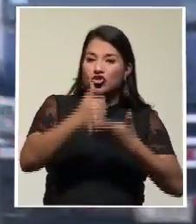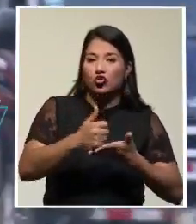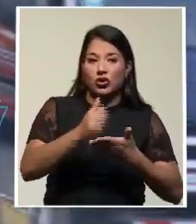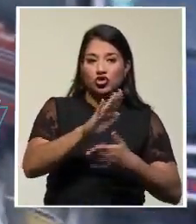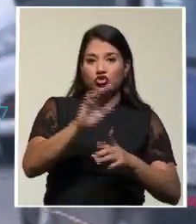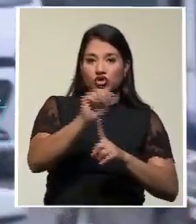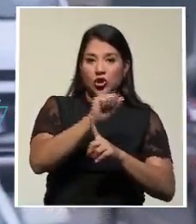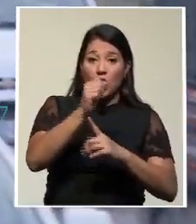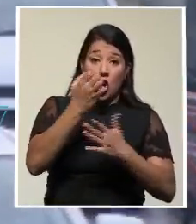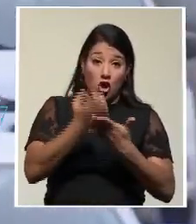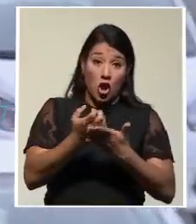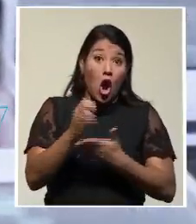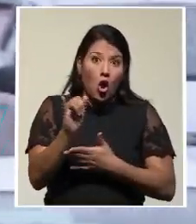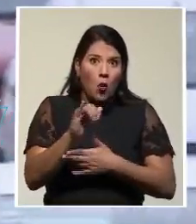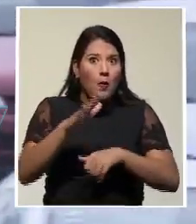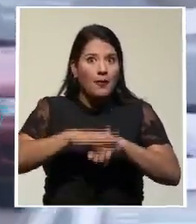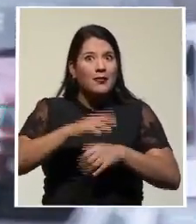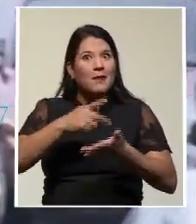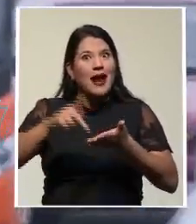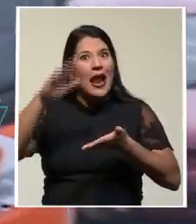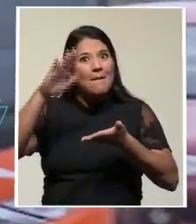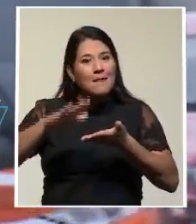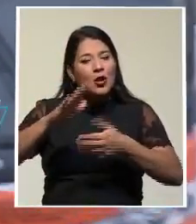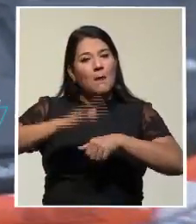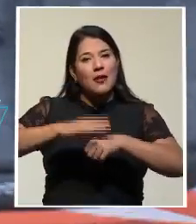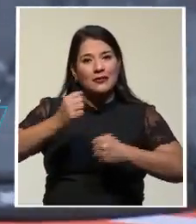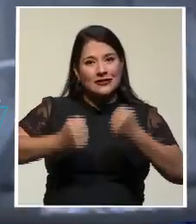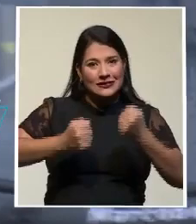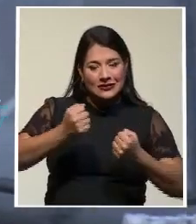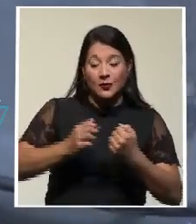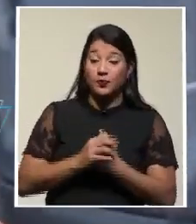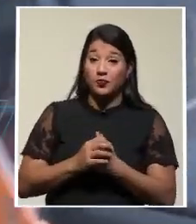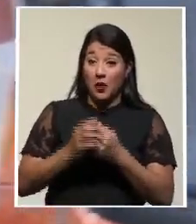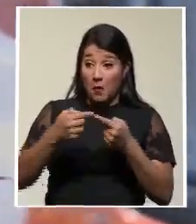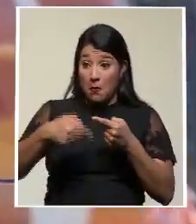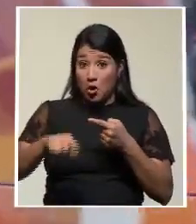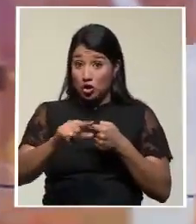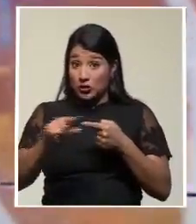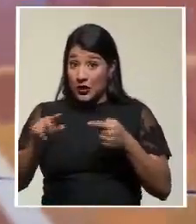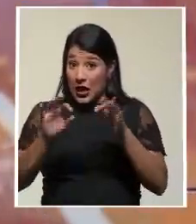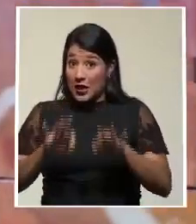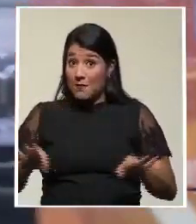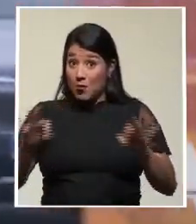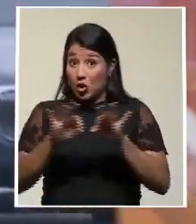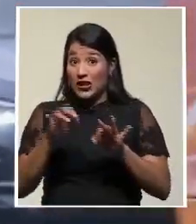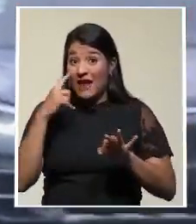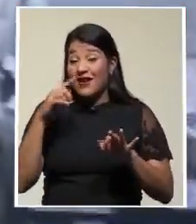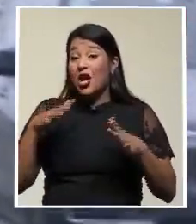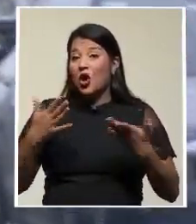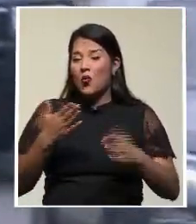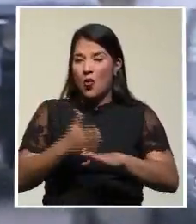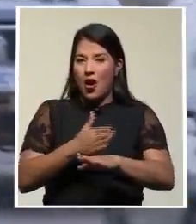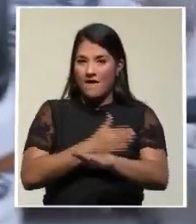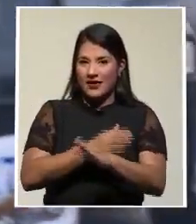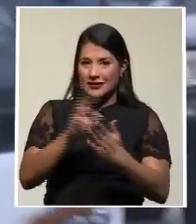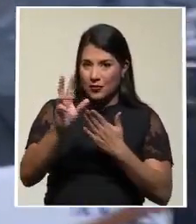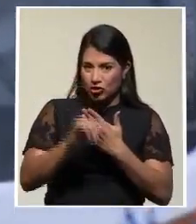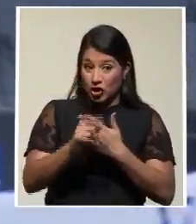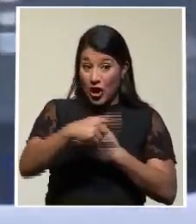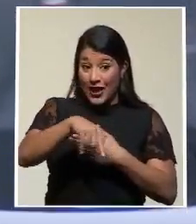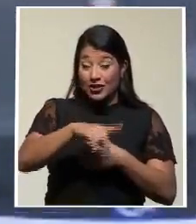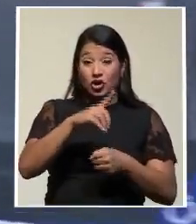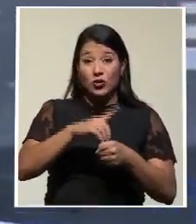este del marchamo. Estas próximas semanas podrían ser trascendentales para el avance de este proyecto, el cual ya los